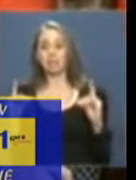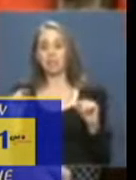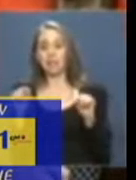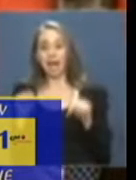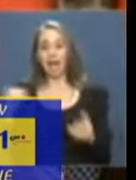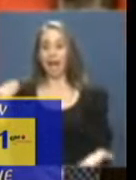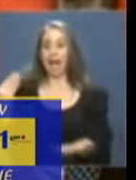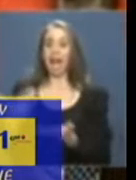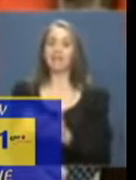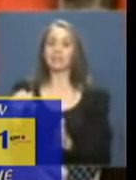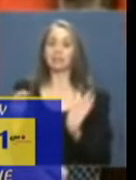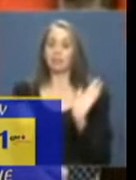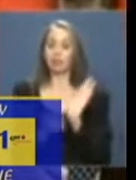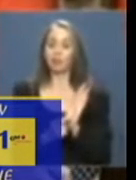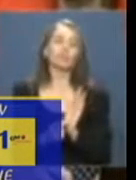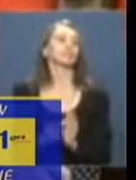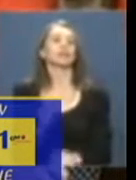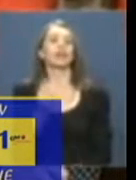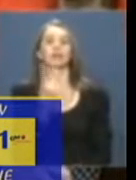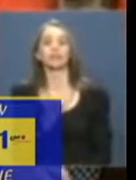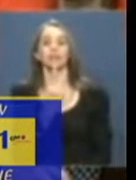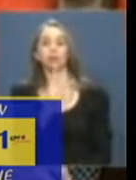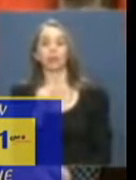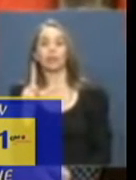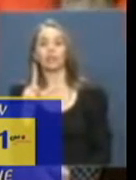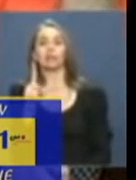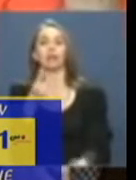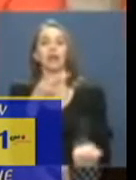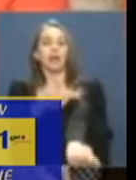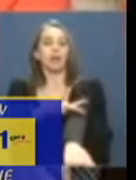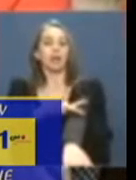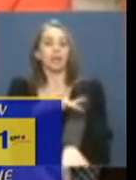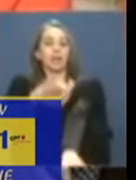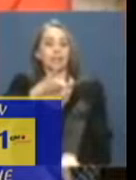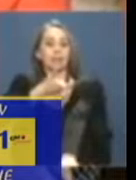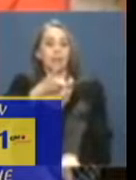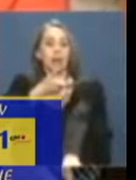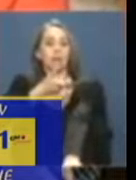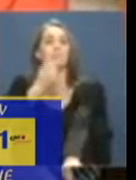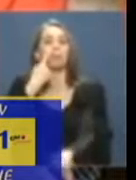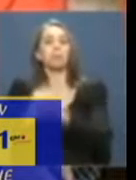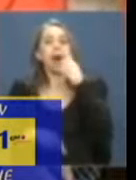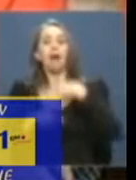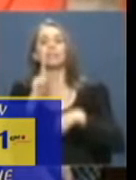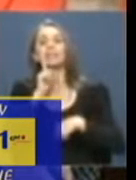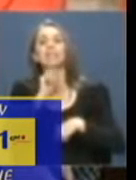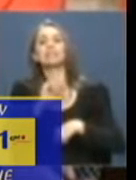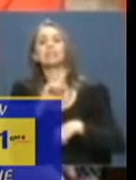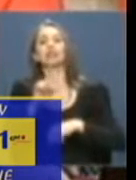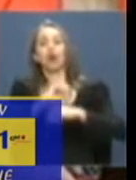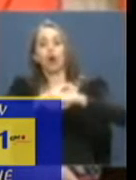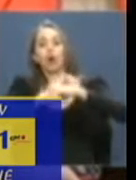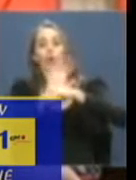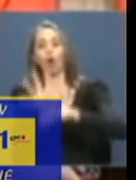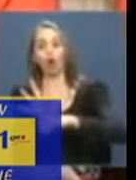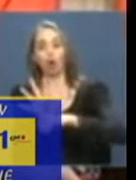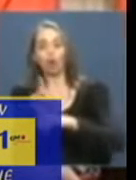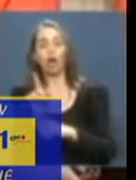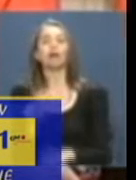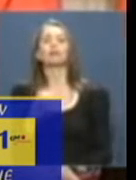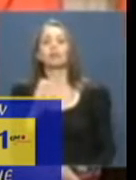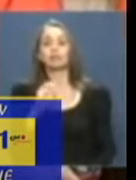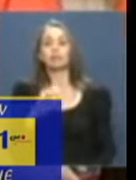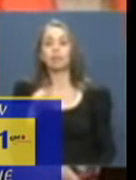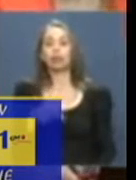se han realizado 347 exámenes de coronavirus lo que representa el